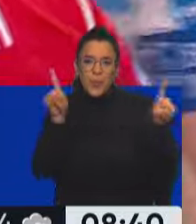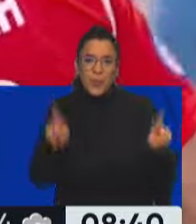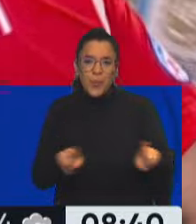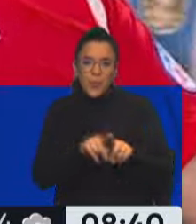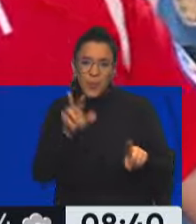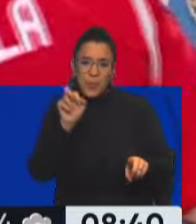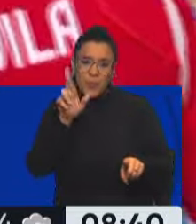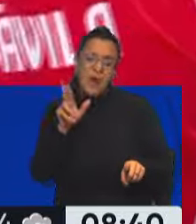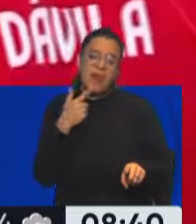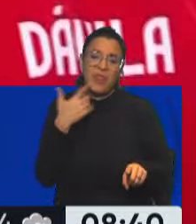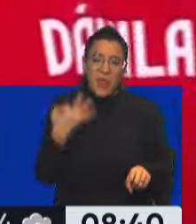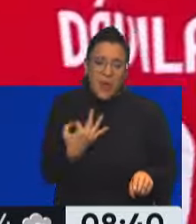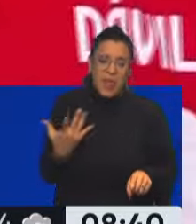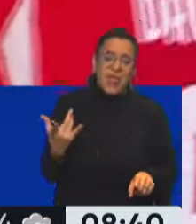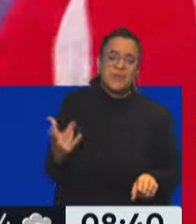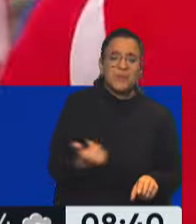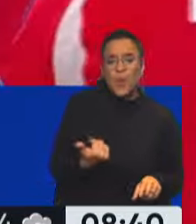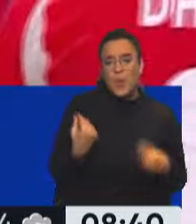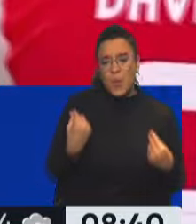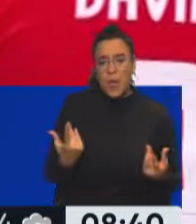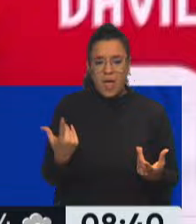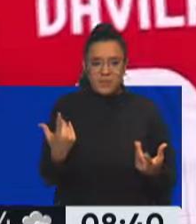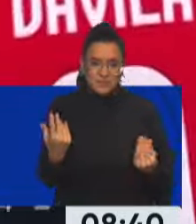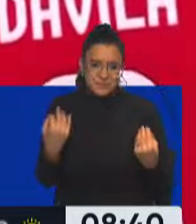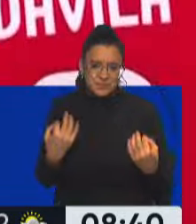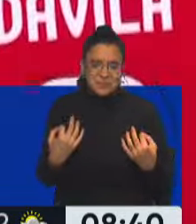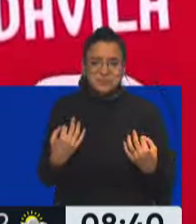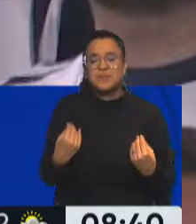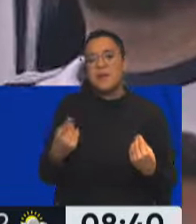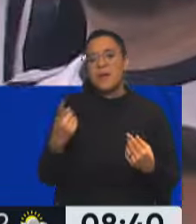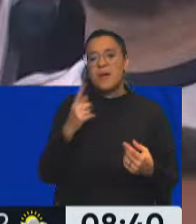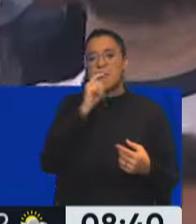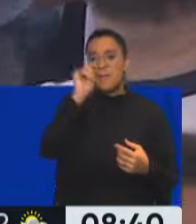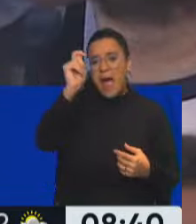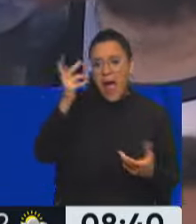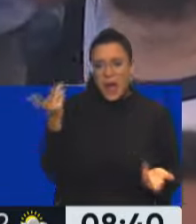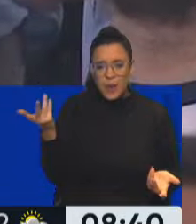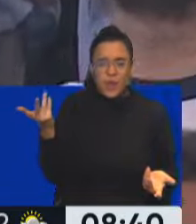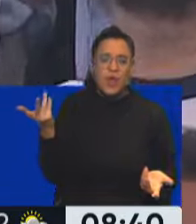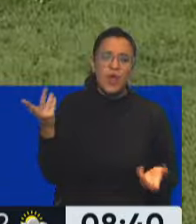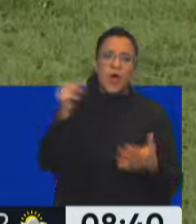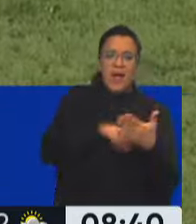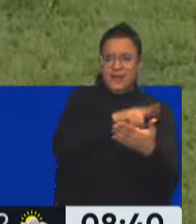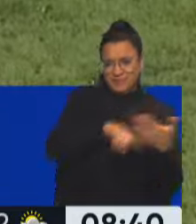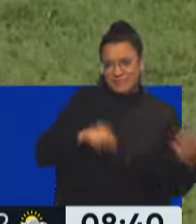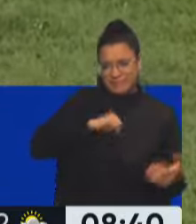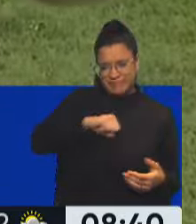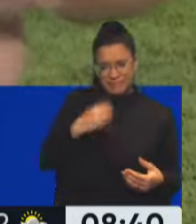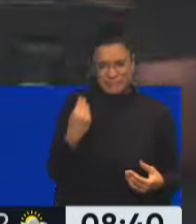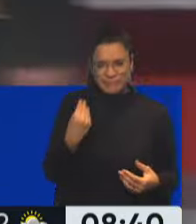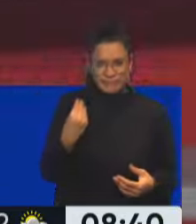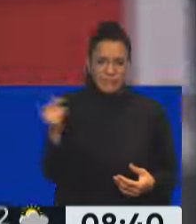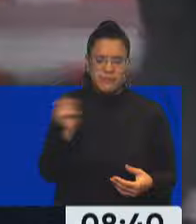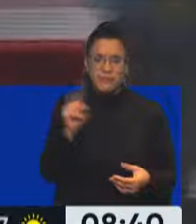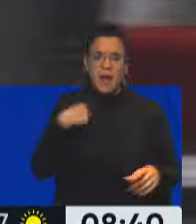algo, la verdad, que ínfimo, ¿no? Porque era poco interpretativo desde el punto de vista arbitral. Anular un gol de esa magnitud,